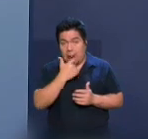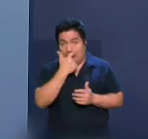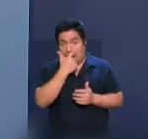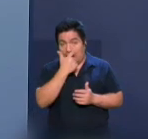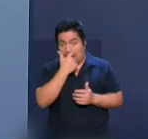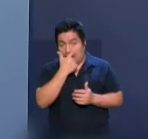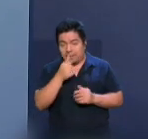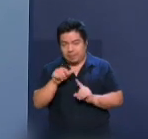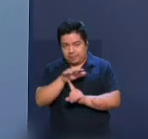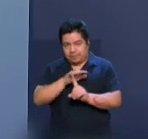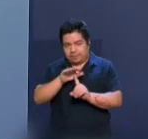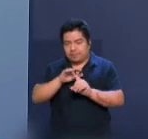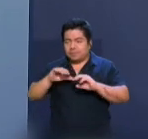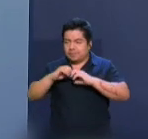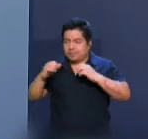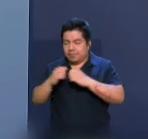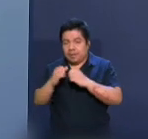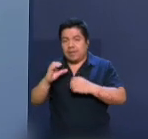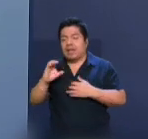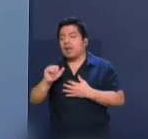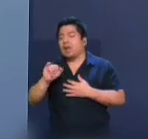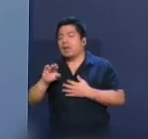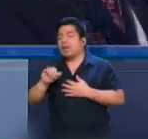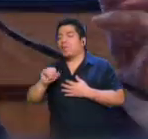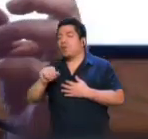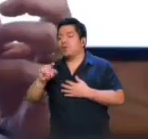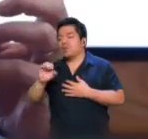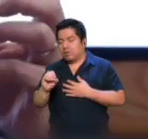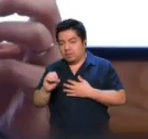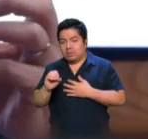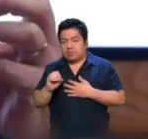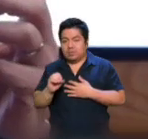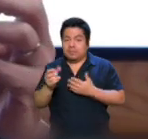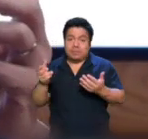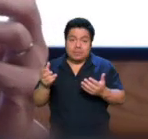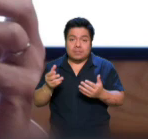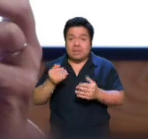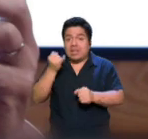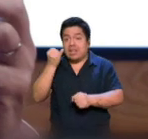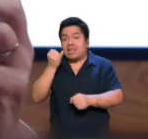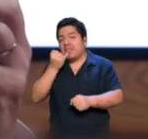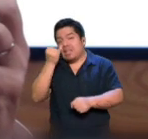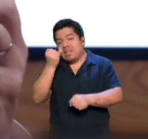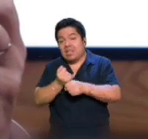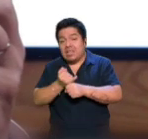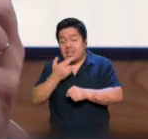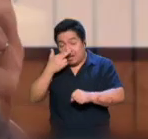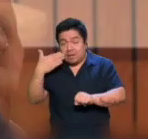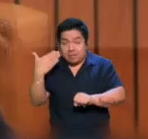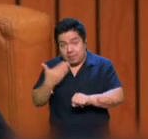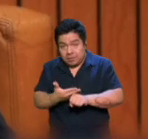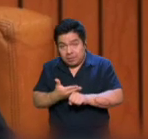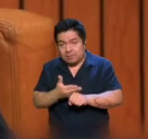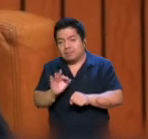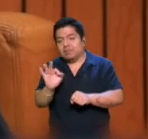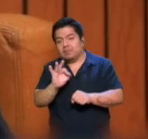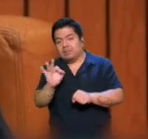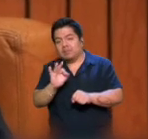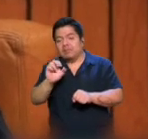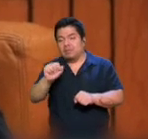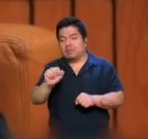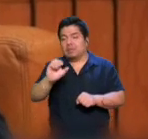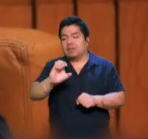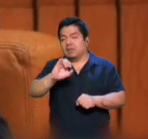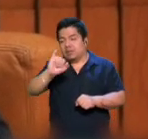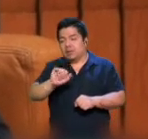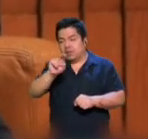En este contexto, el ministro en retiro, José Ramón Cosío, aseguró con una tremenda irresponsabilidad y audacia que en caso de que el Pleno de la Suprema Corte